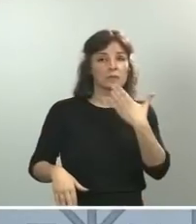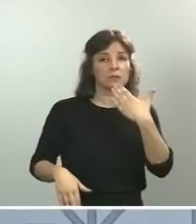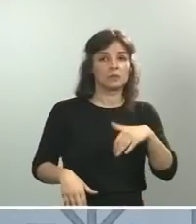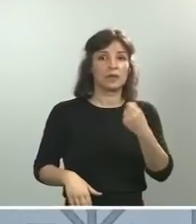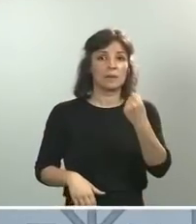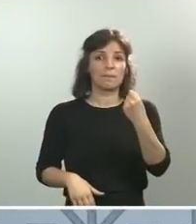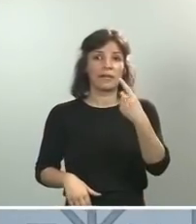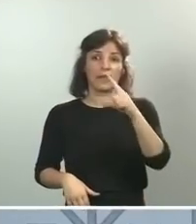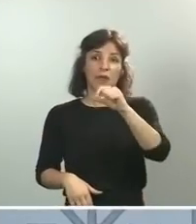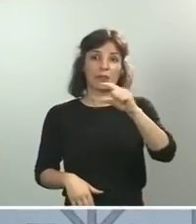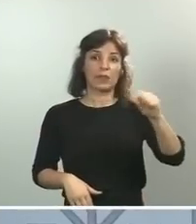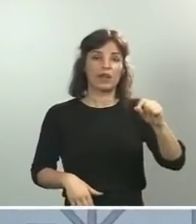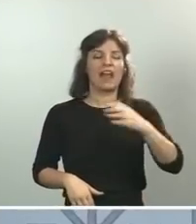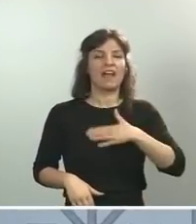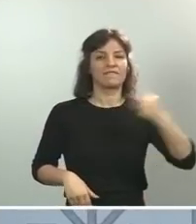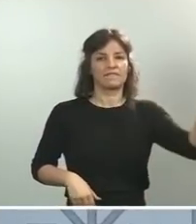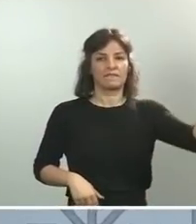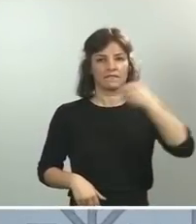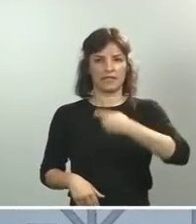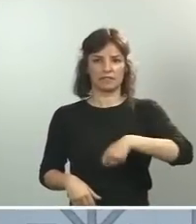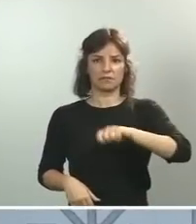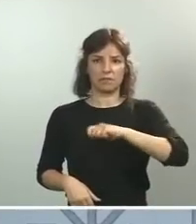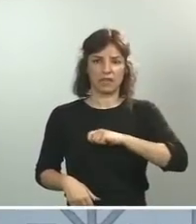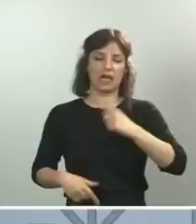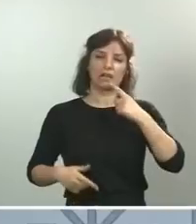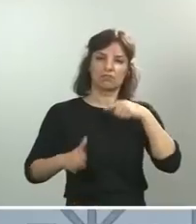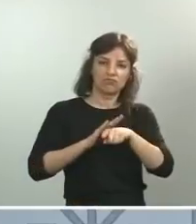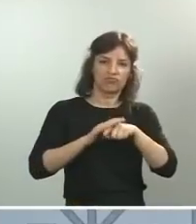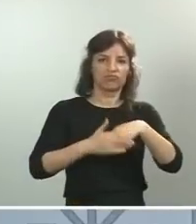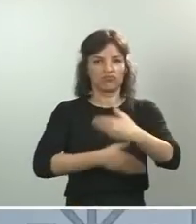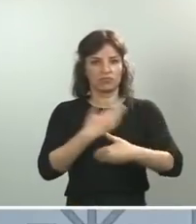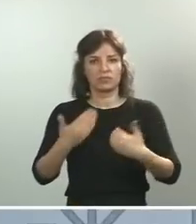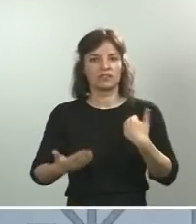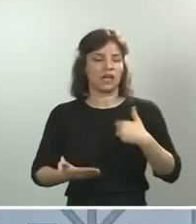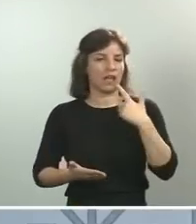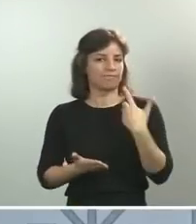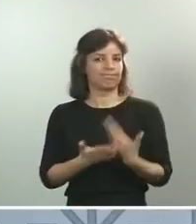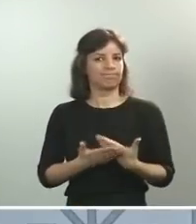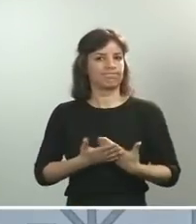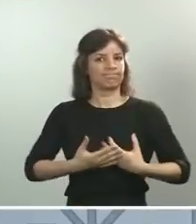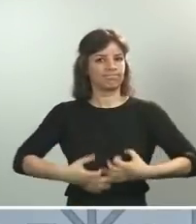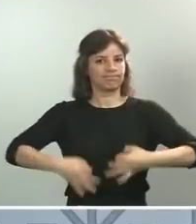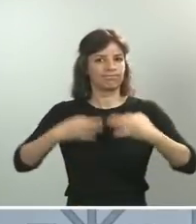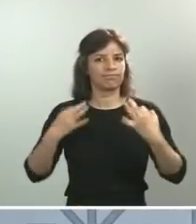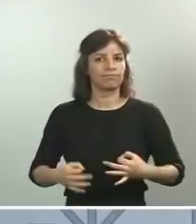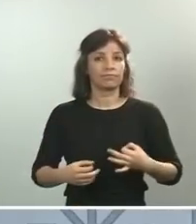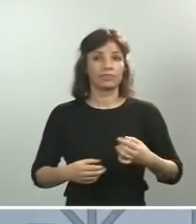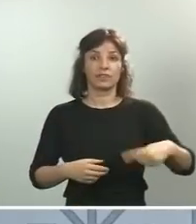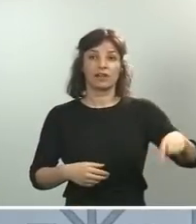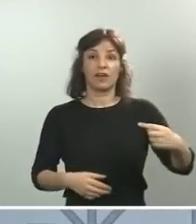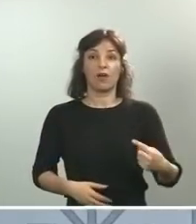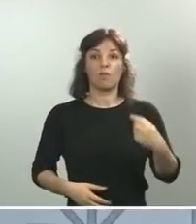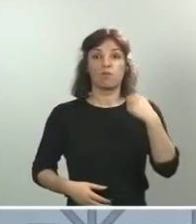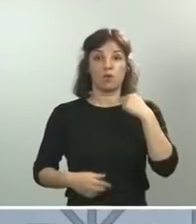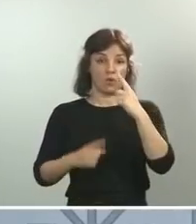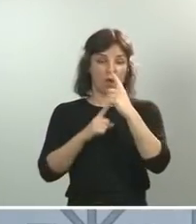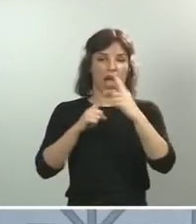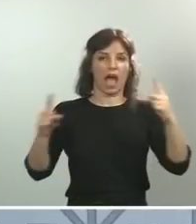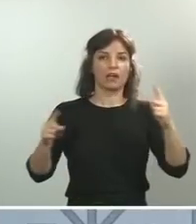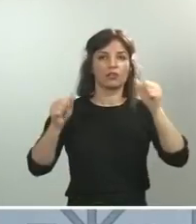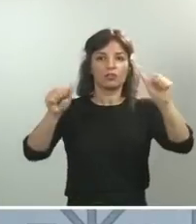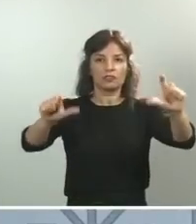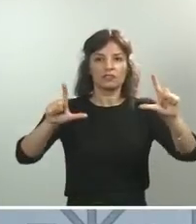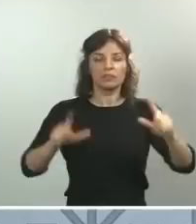regresar y esto lo hemos estado haciendo asegurando además que no pierdan el año, que no pierdan los títulos y que las